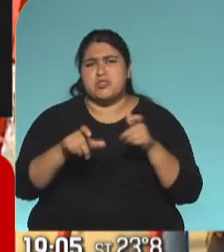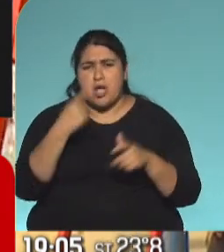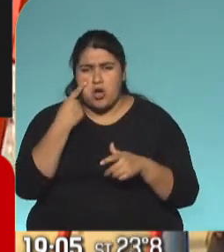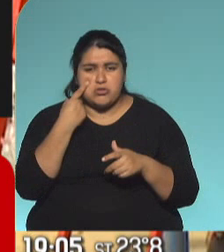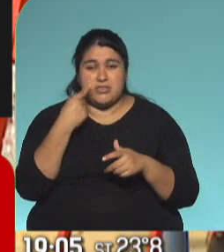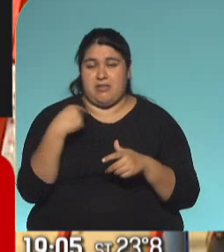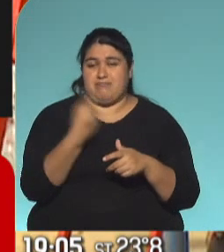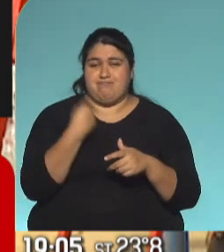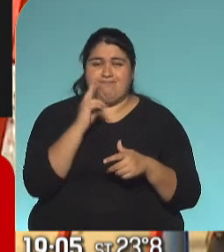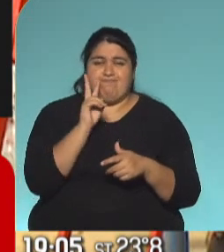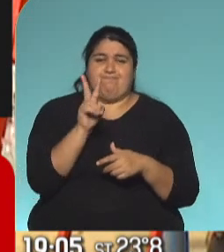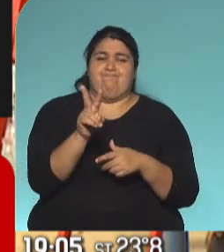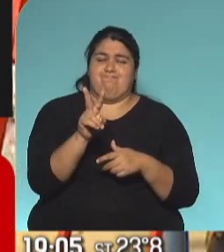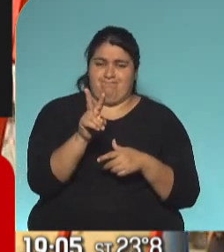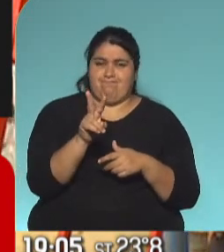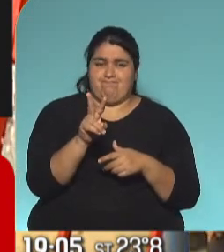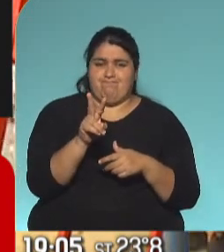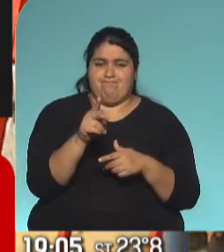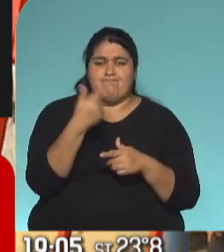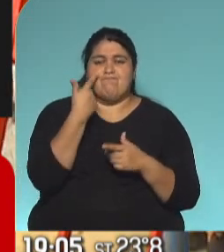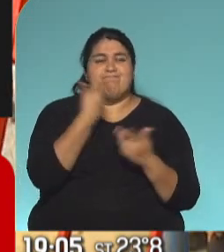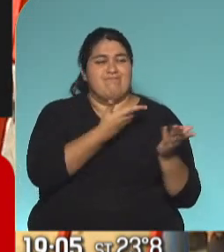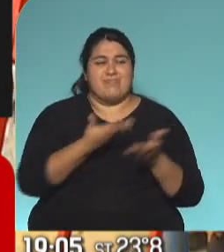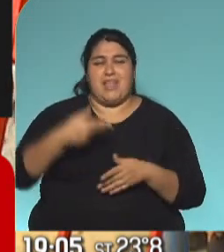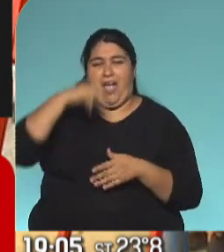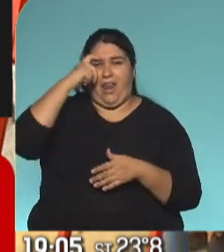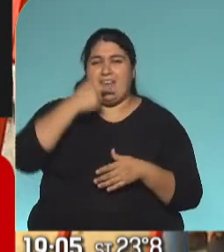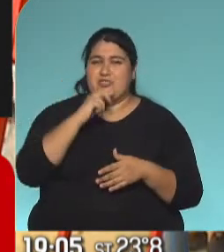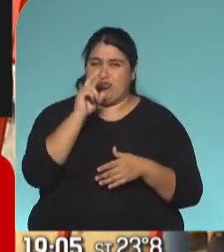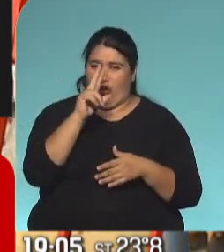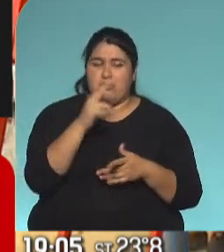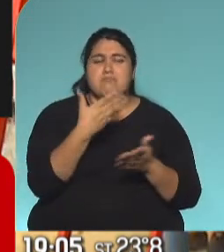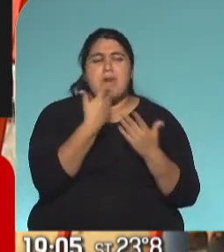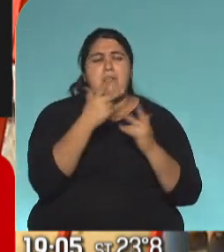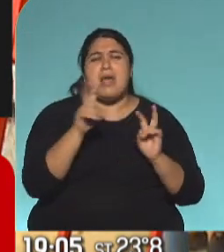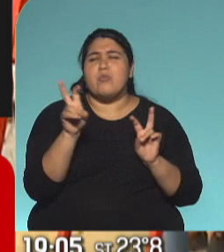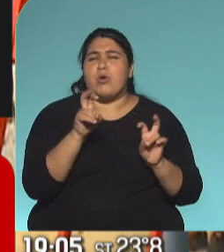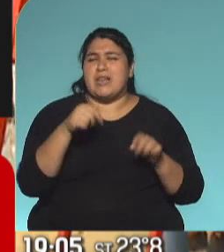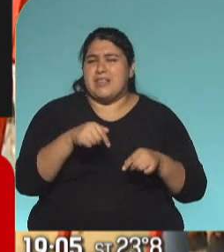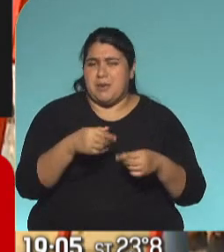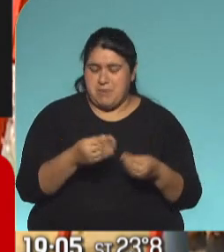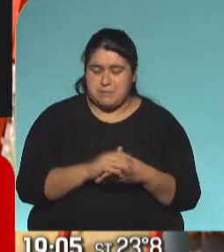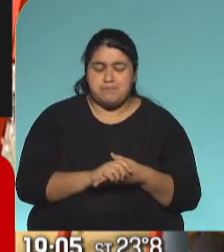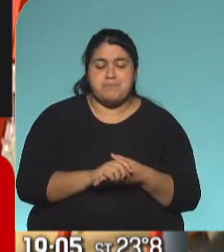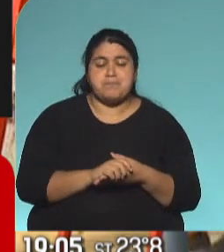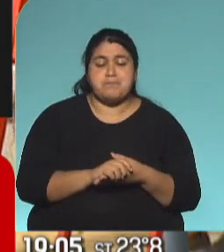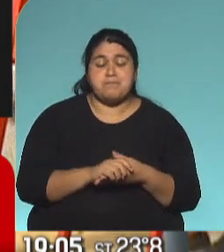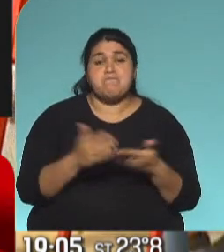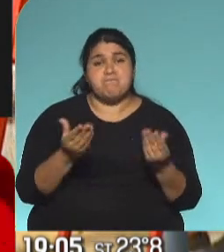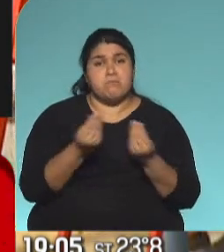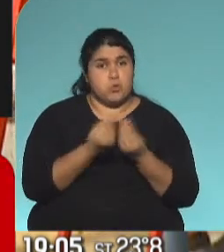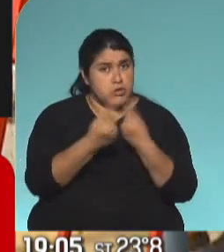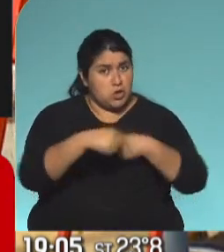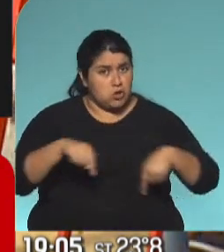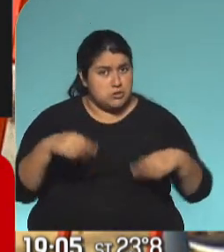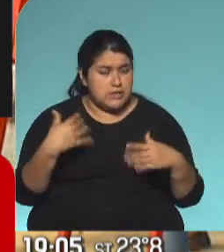viendo imágenes, Néstor, compartimos, te invitamos aquí al escritorio para hablar sobre este tema en donde hay transversalmente